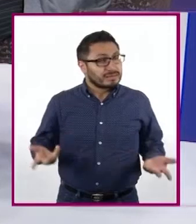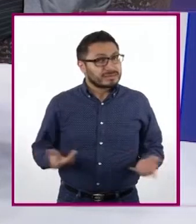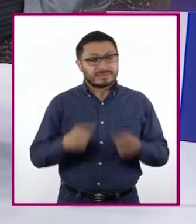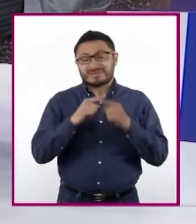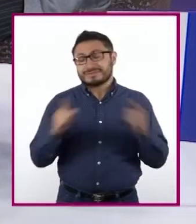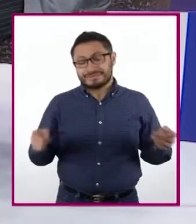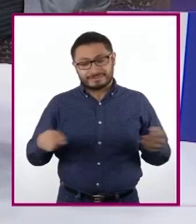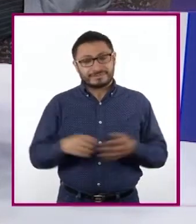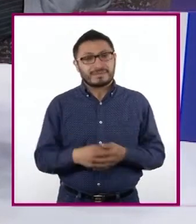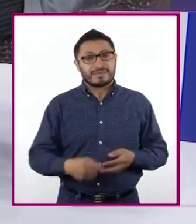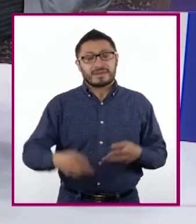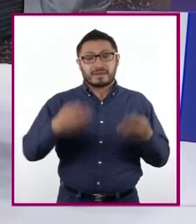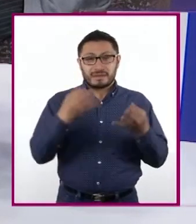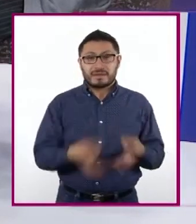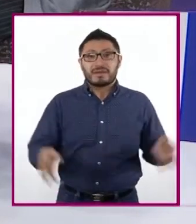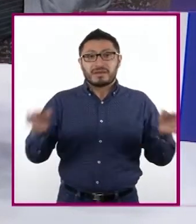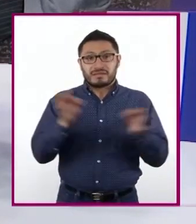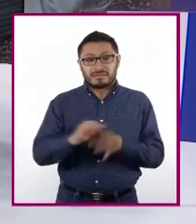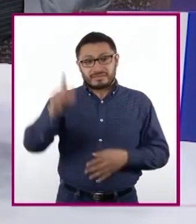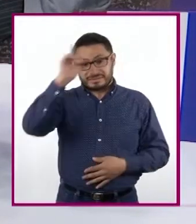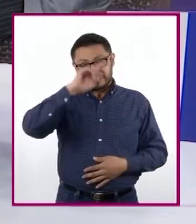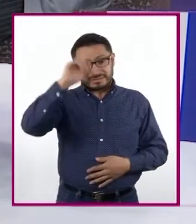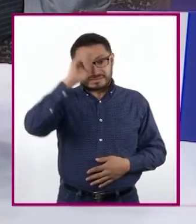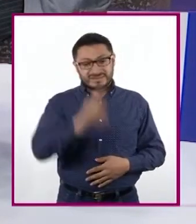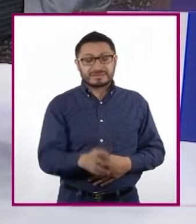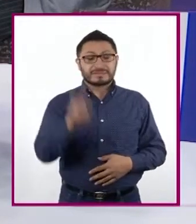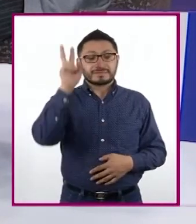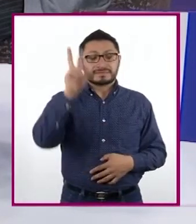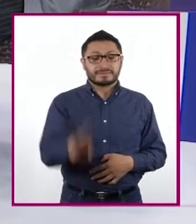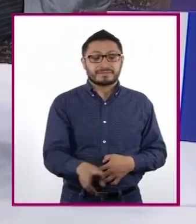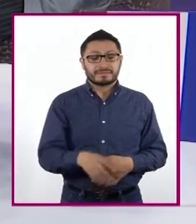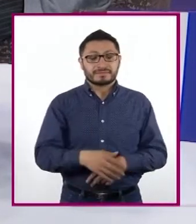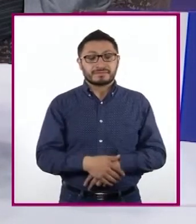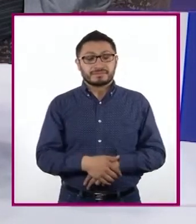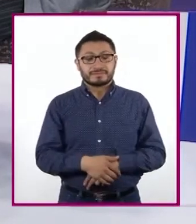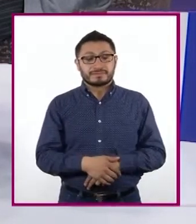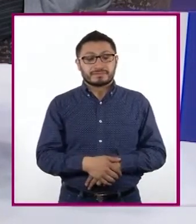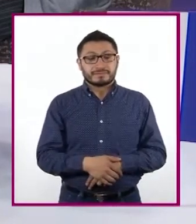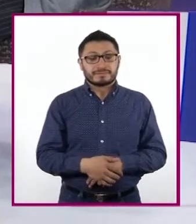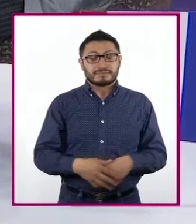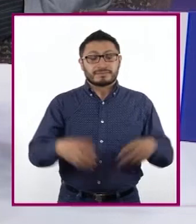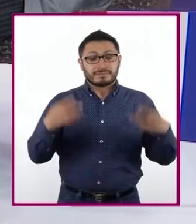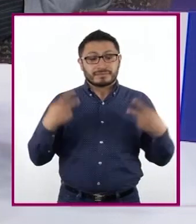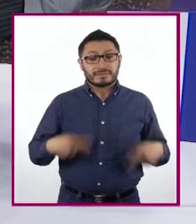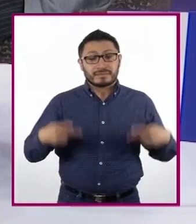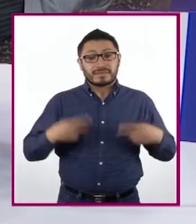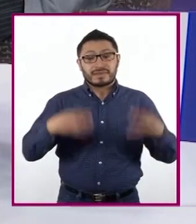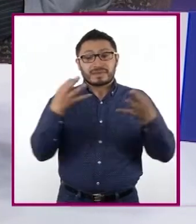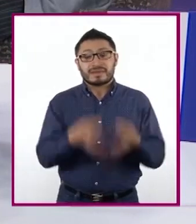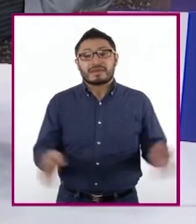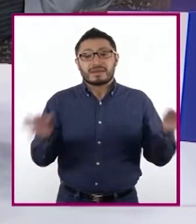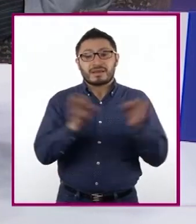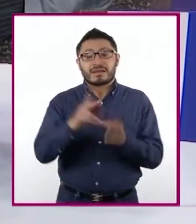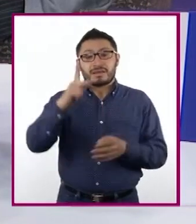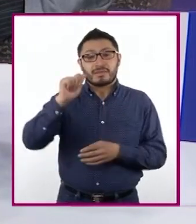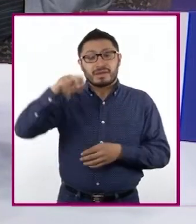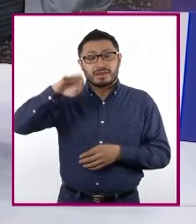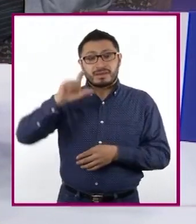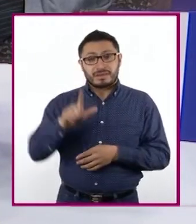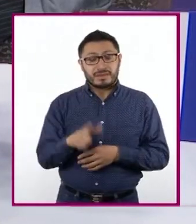Muy útiles recomendaciones. Efectivamente, la audiencia es vital en un panel de